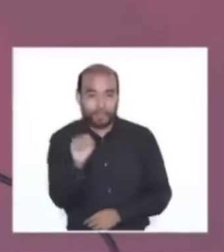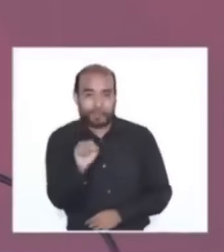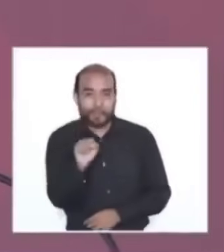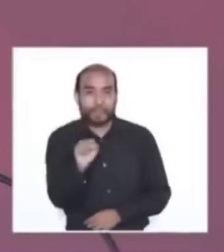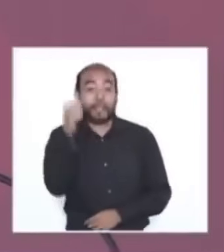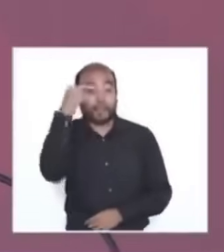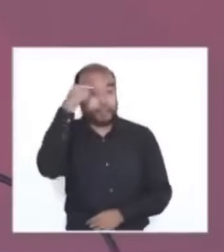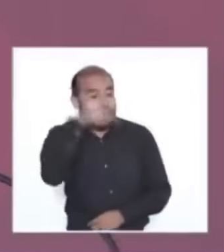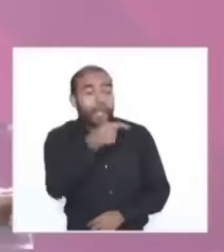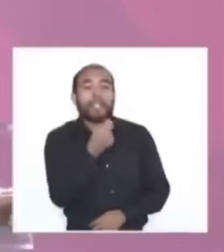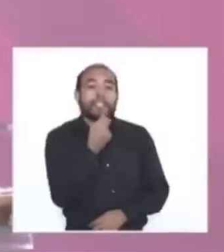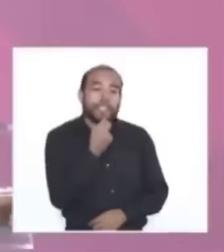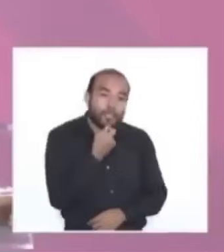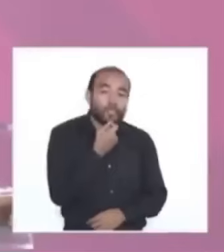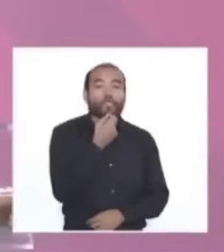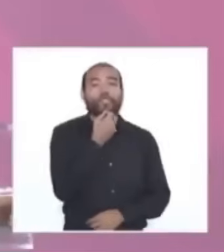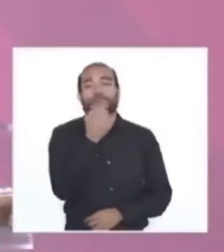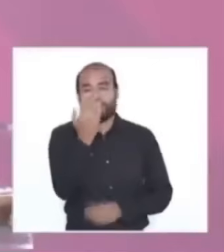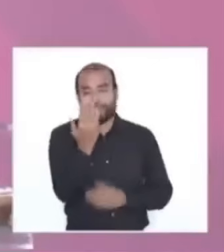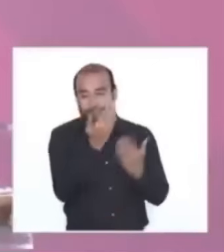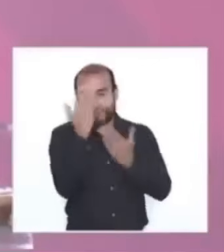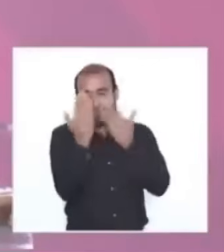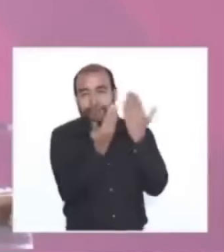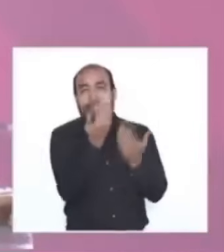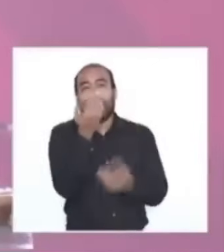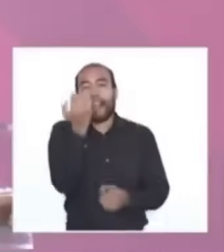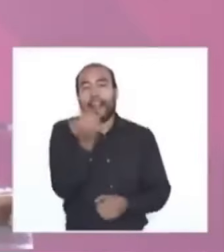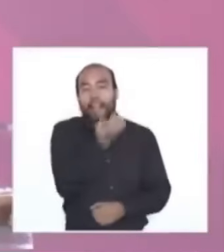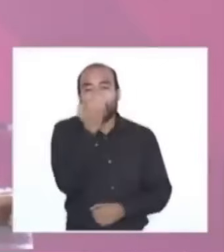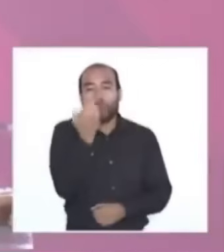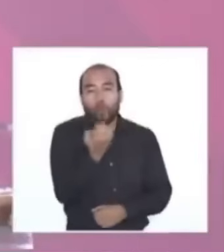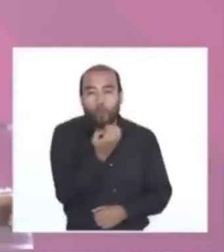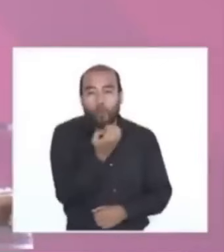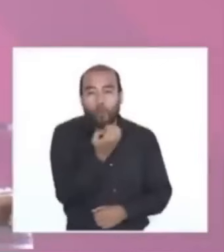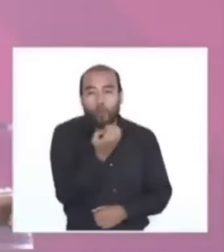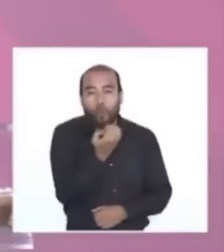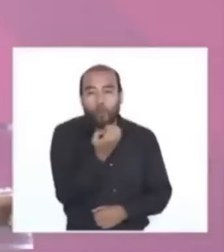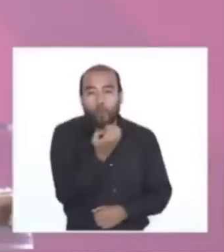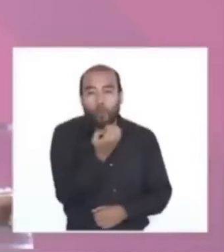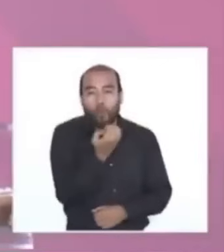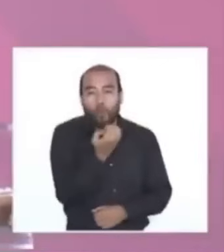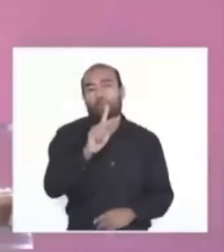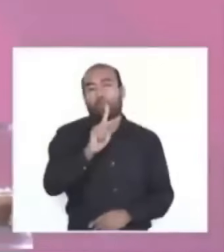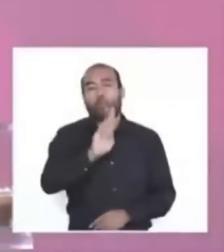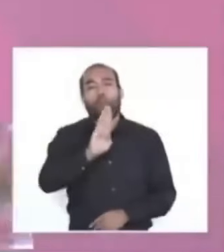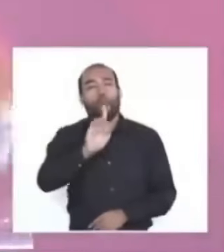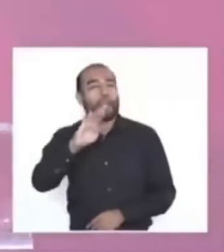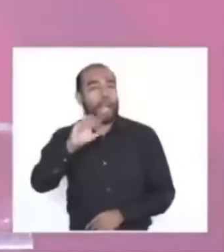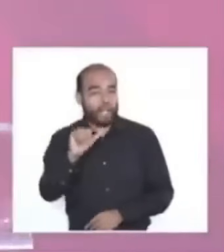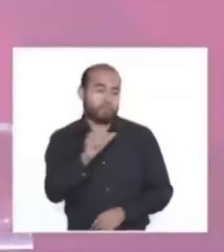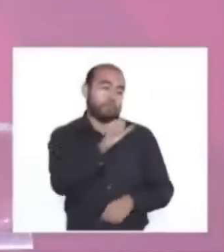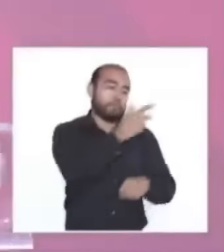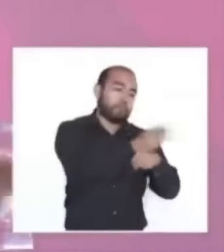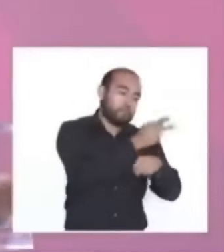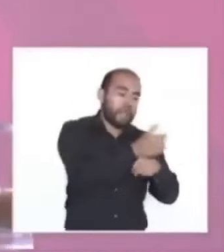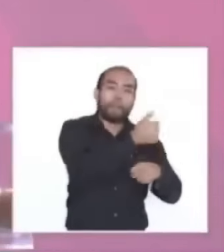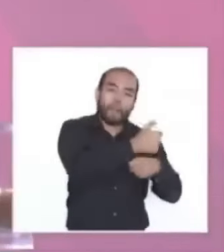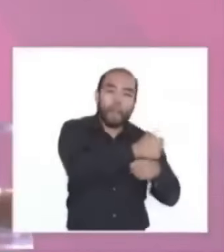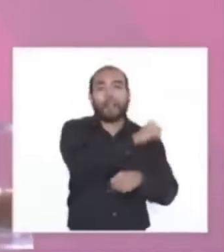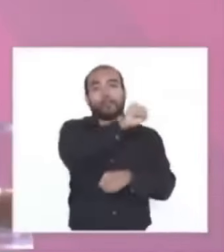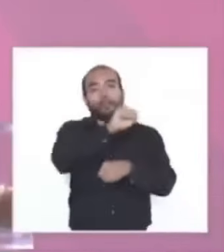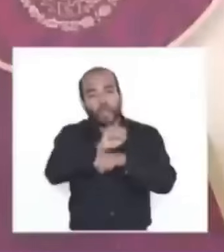en escuela pública, para los de preescolar, primaria y secundaria, de escuela